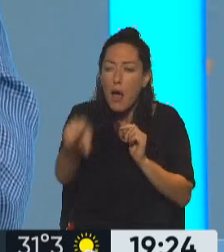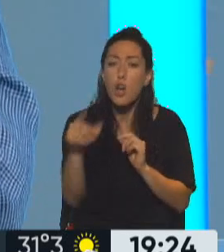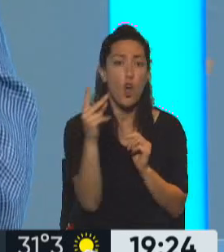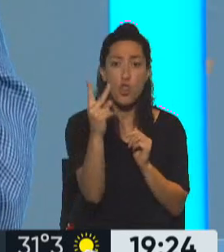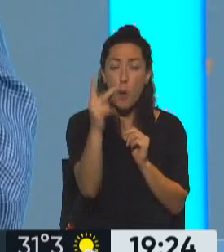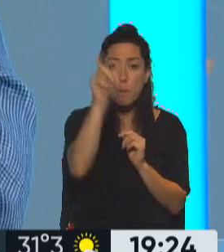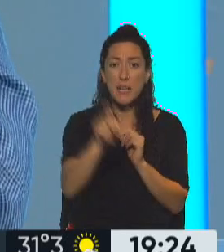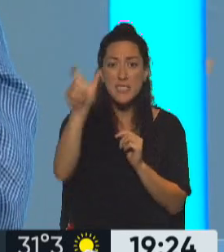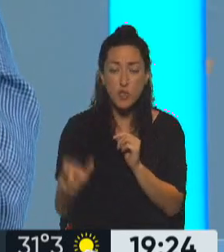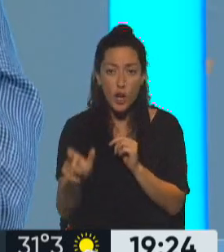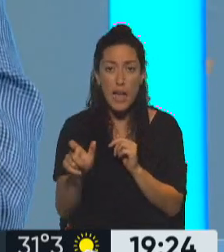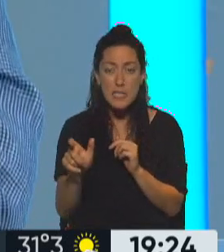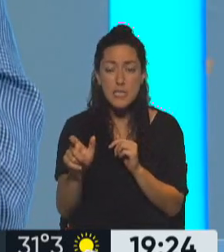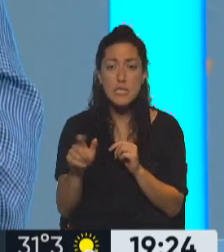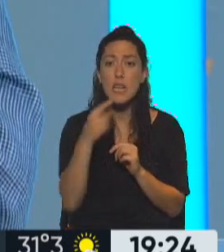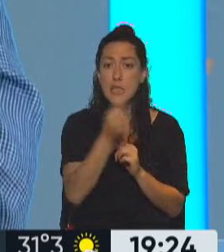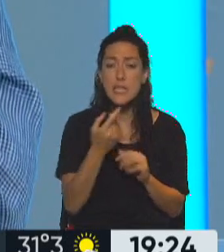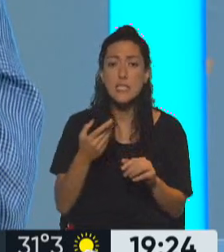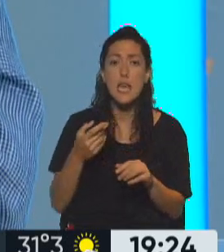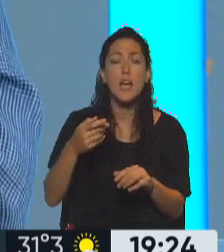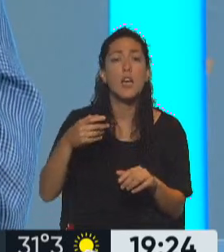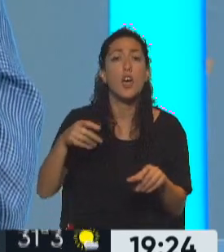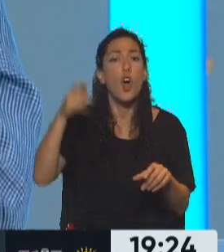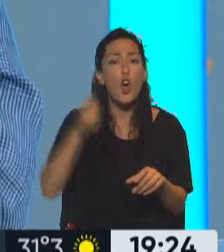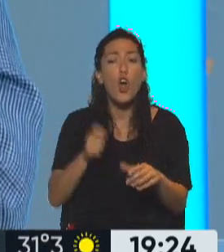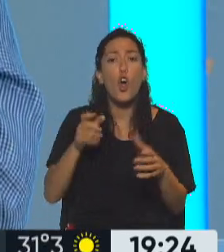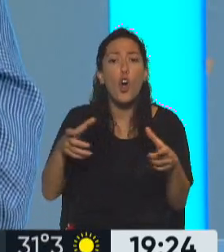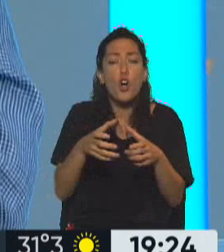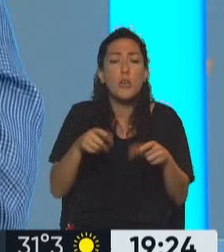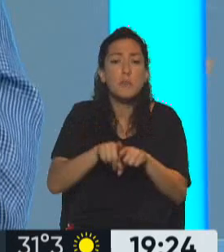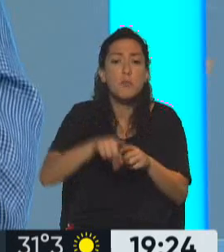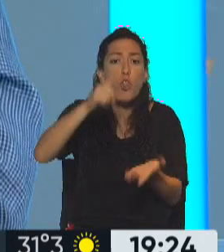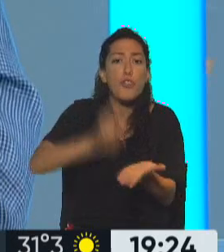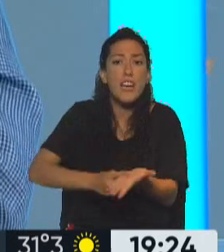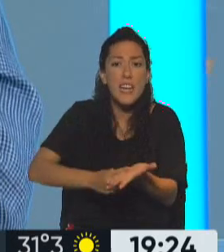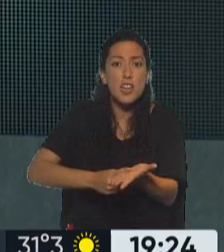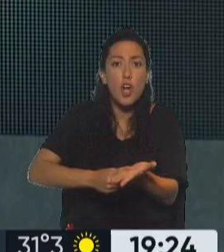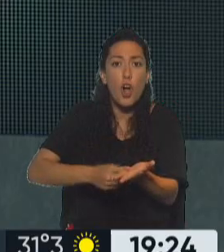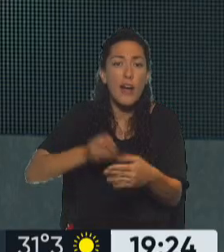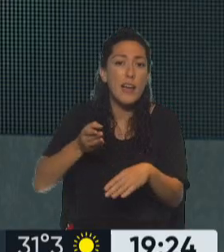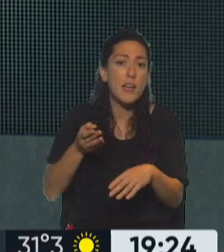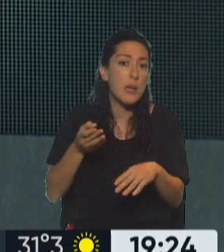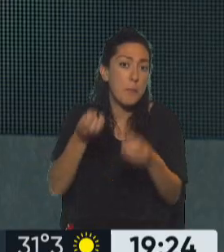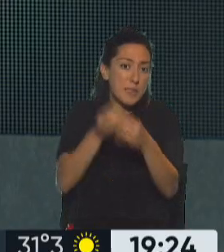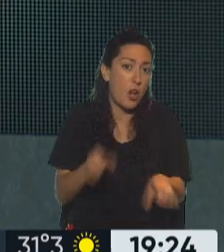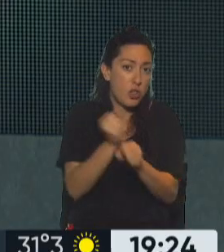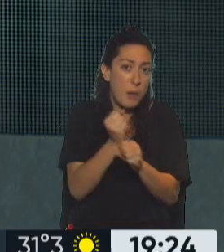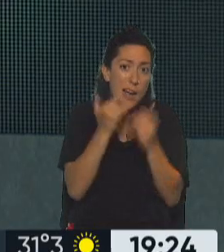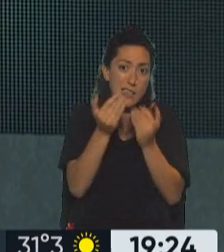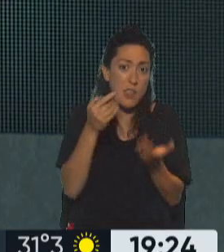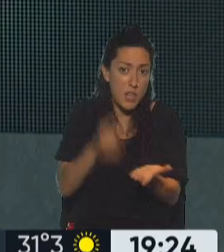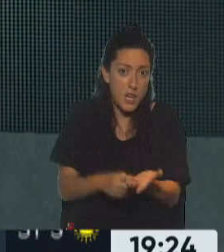Rosario entrar a la corte por un decreto del poder ejecutivo Y así fue exactamente así